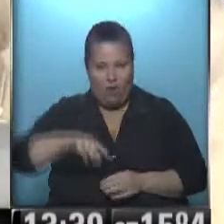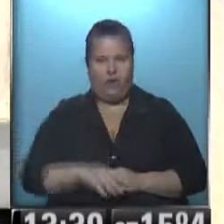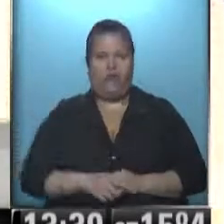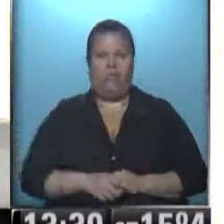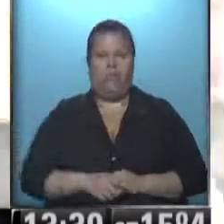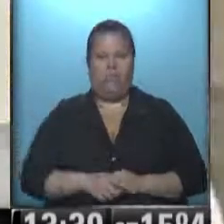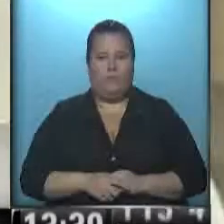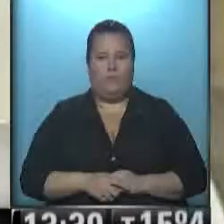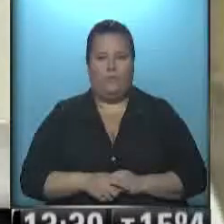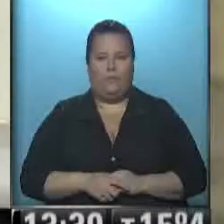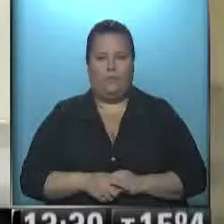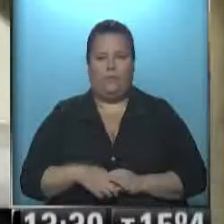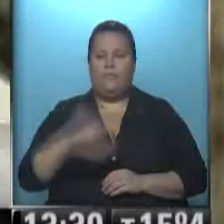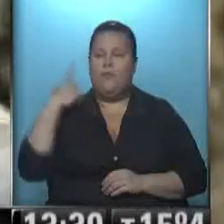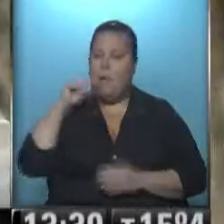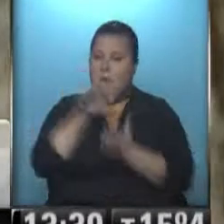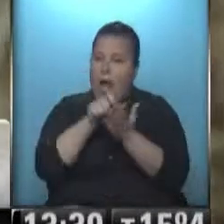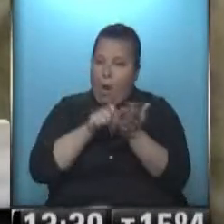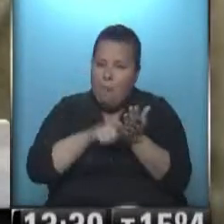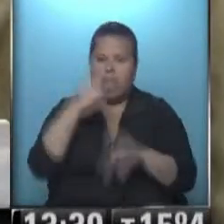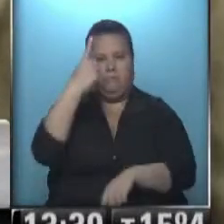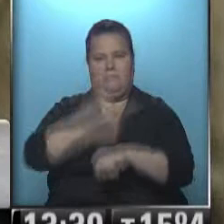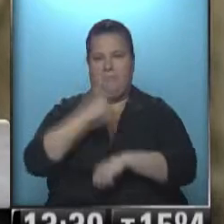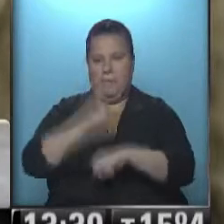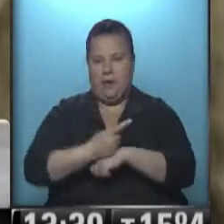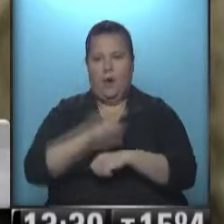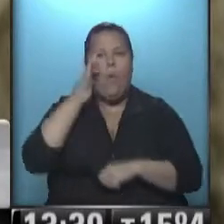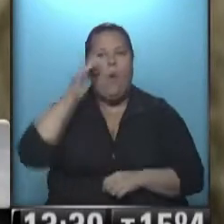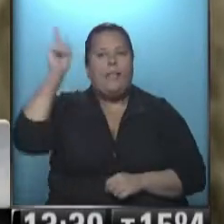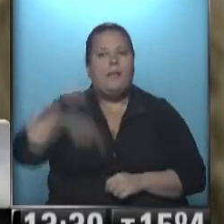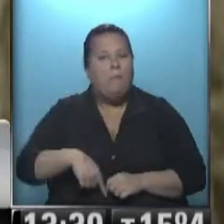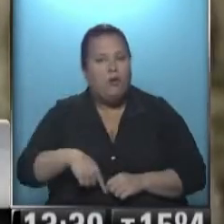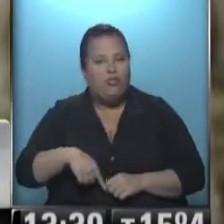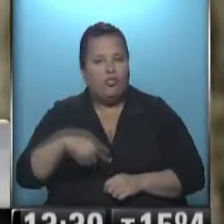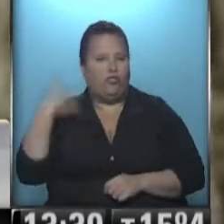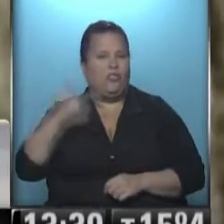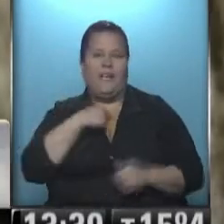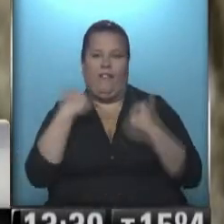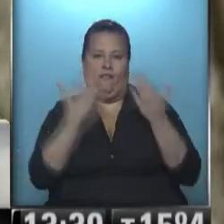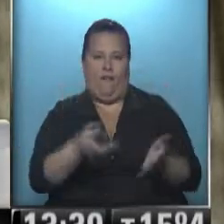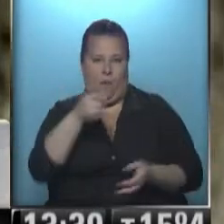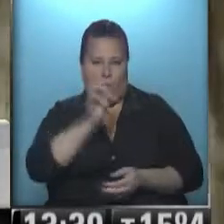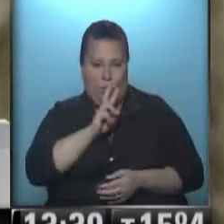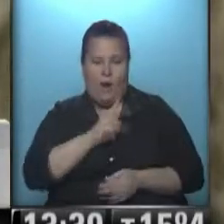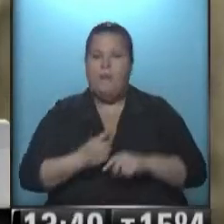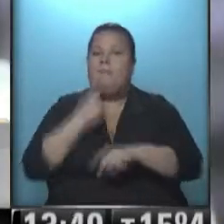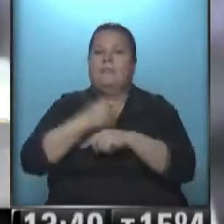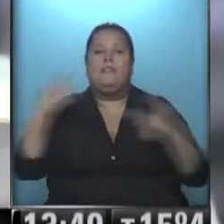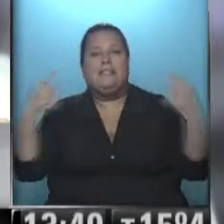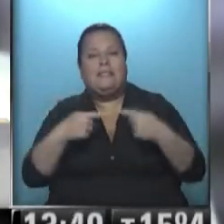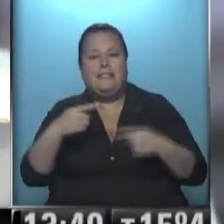región. Recientes encuestas lo ubican primera con un 40% de intención de voto. Su principal